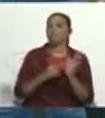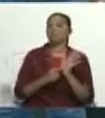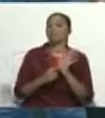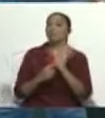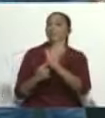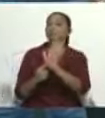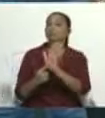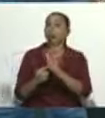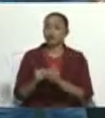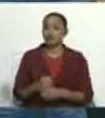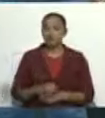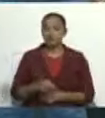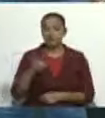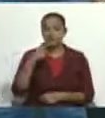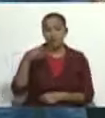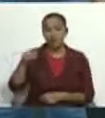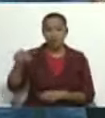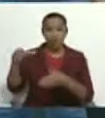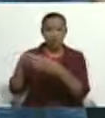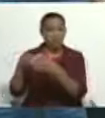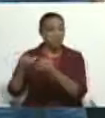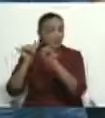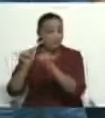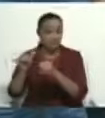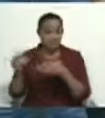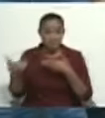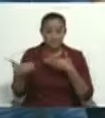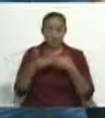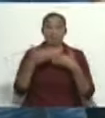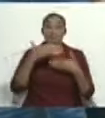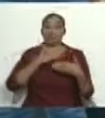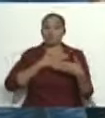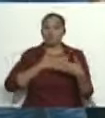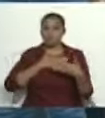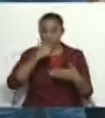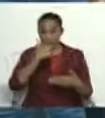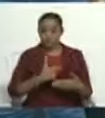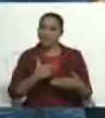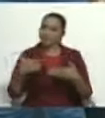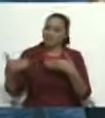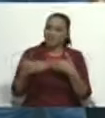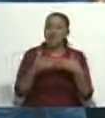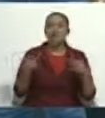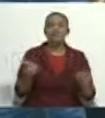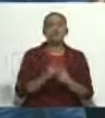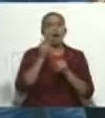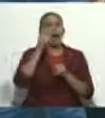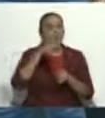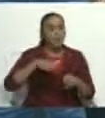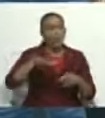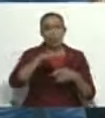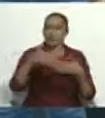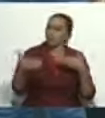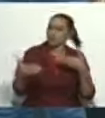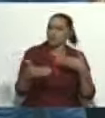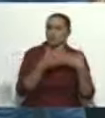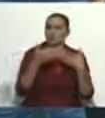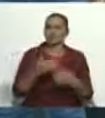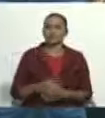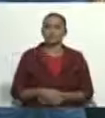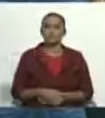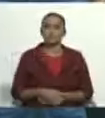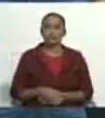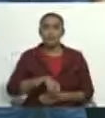cuando ellos se meten con uno del pueblo, se están metiendo con todo el pueblo. Ir a hablar con los confundidos, con